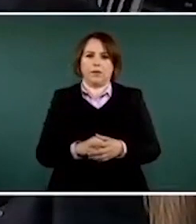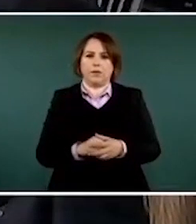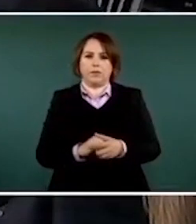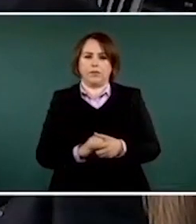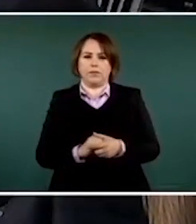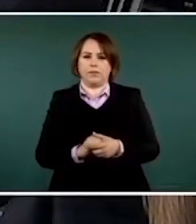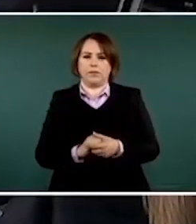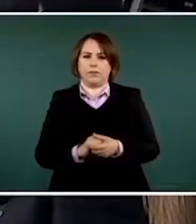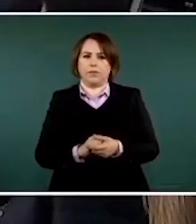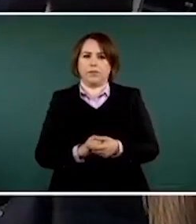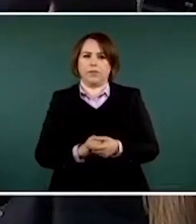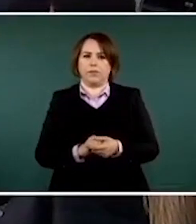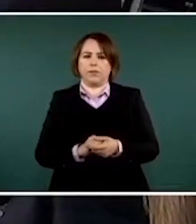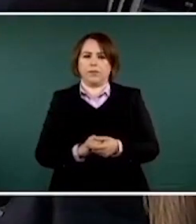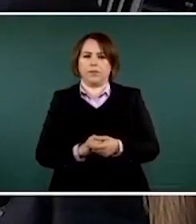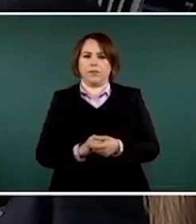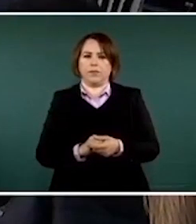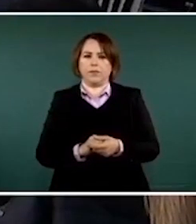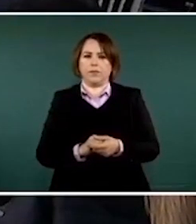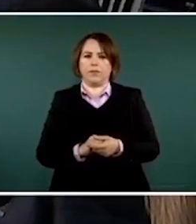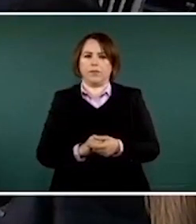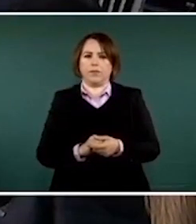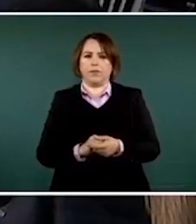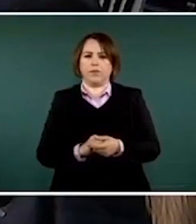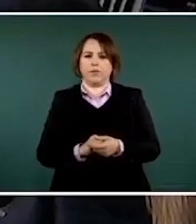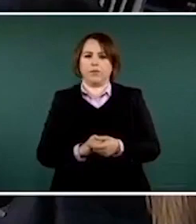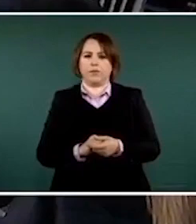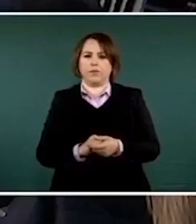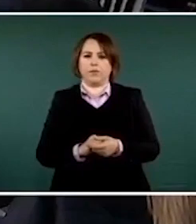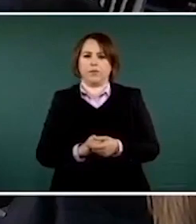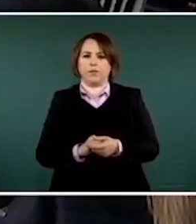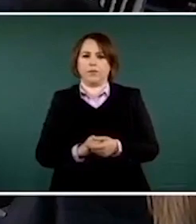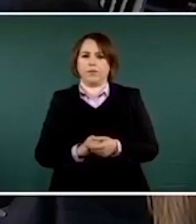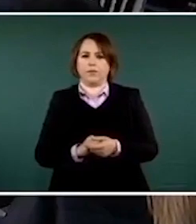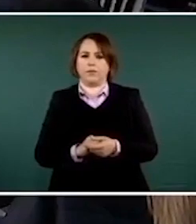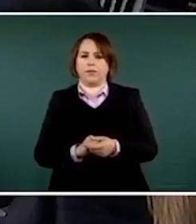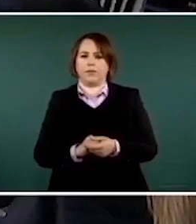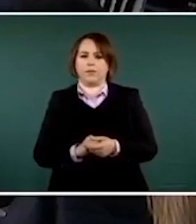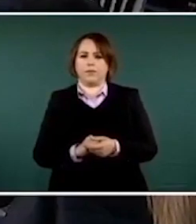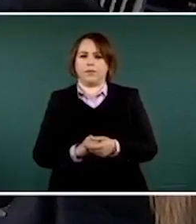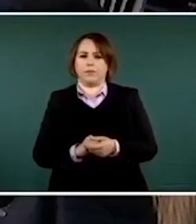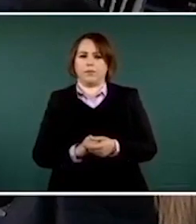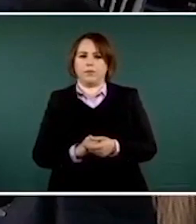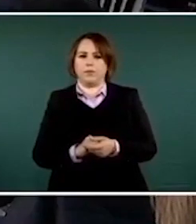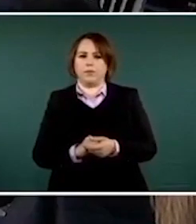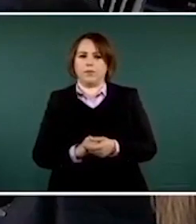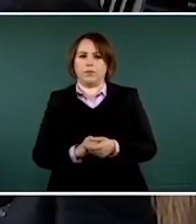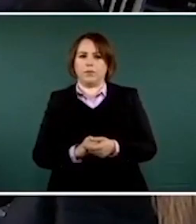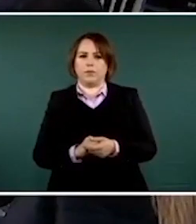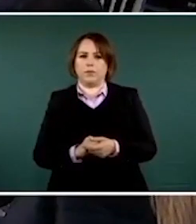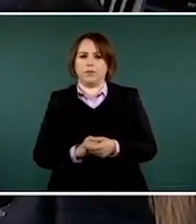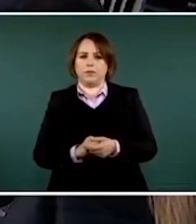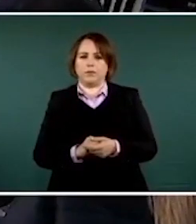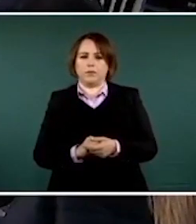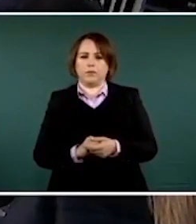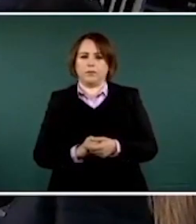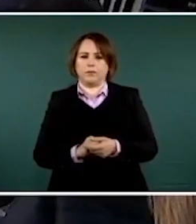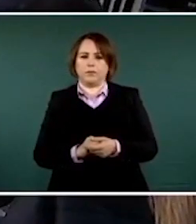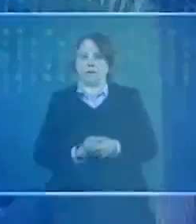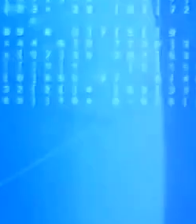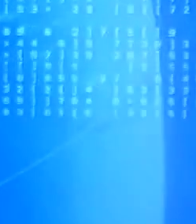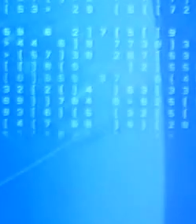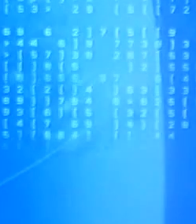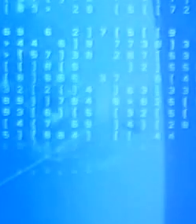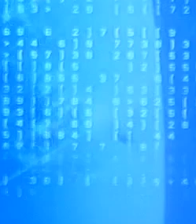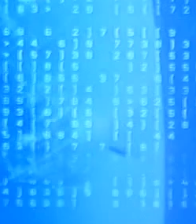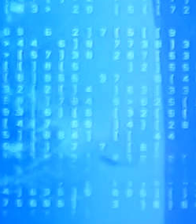lamentable pérdida de vidas. También reconoció que se ha batallado para reducir este ilícito en la región y en todo el